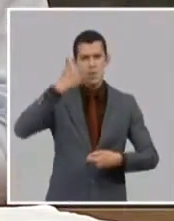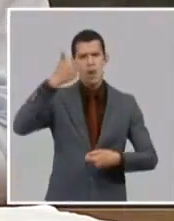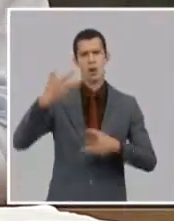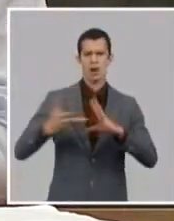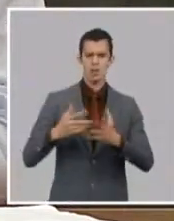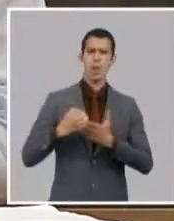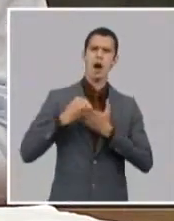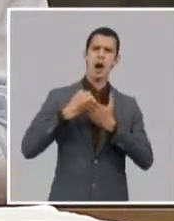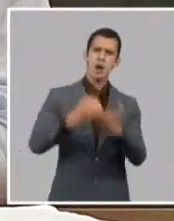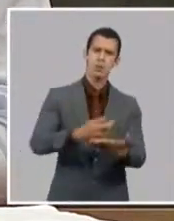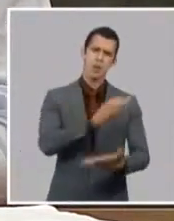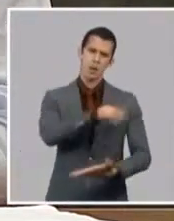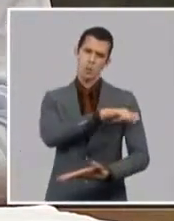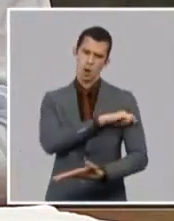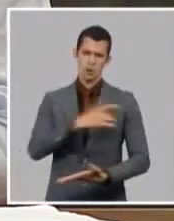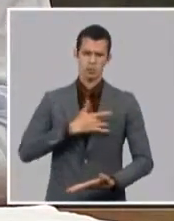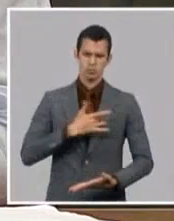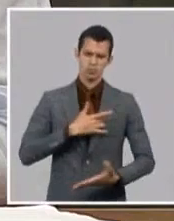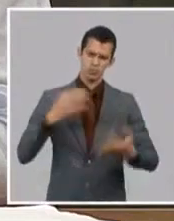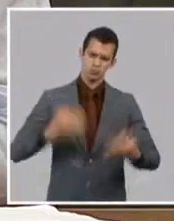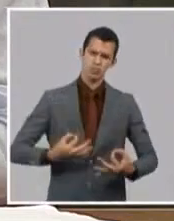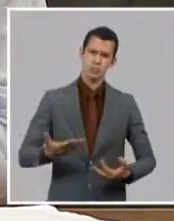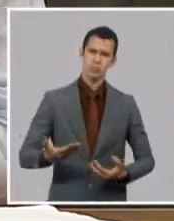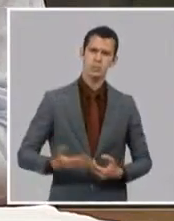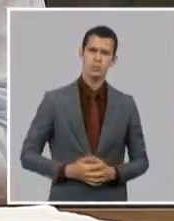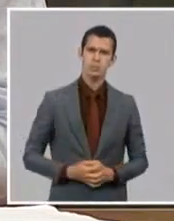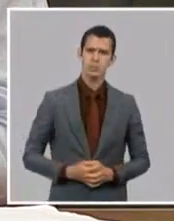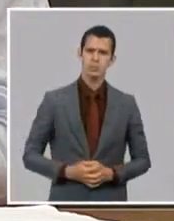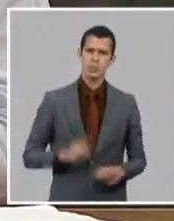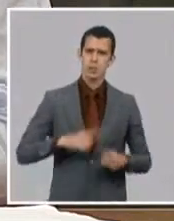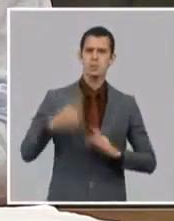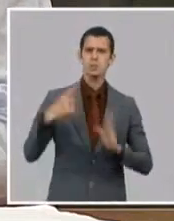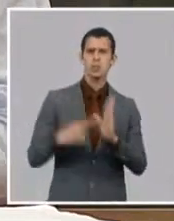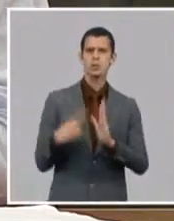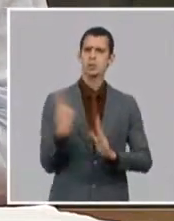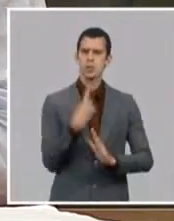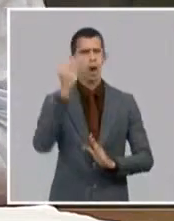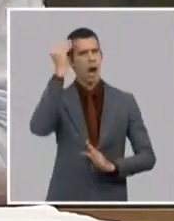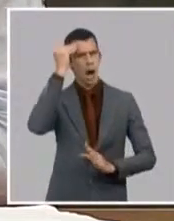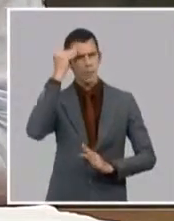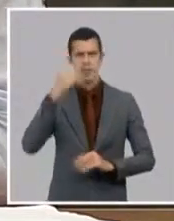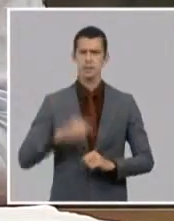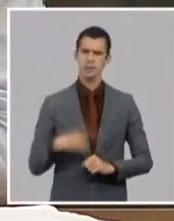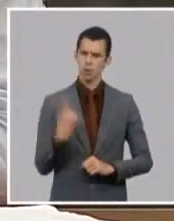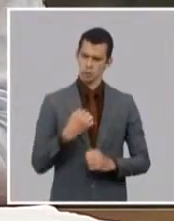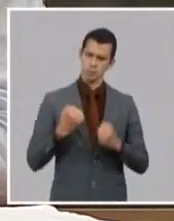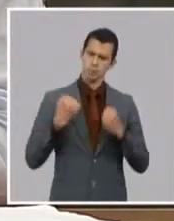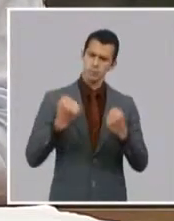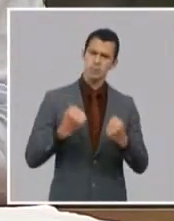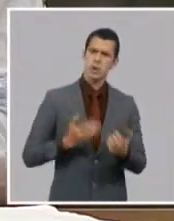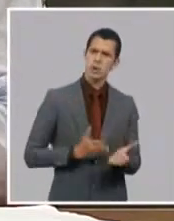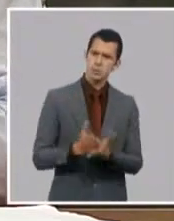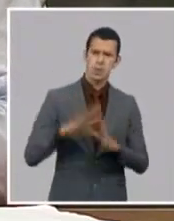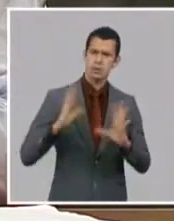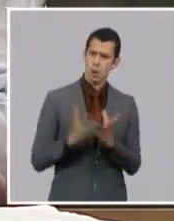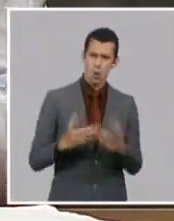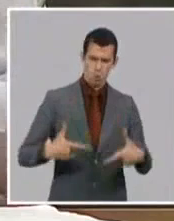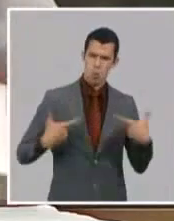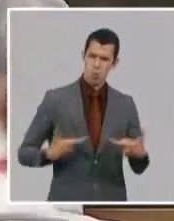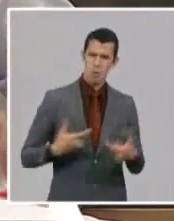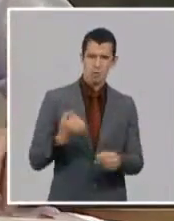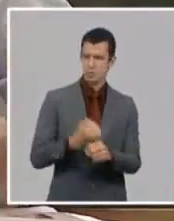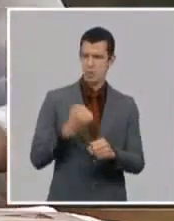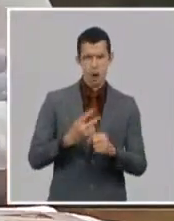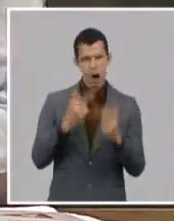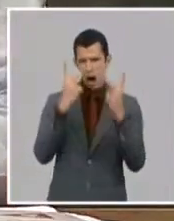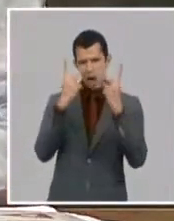defenderlos con pasión y con interés. Seguimos sacando lecciones y firmes y serenos en función